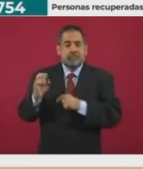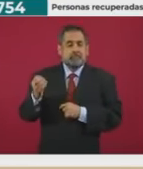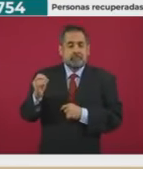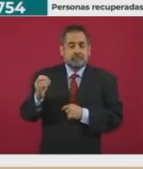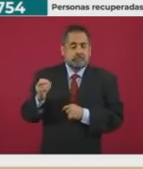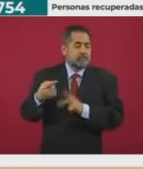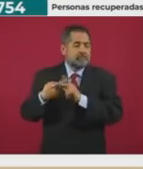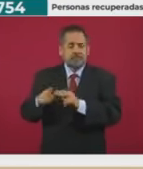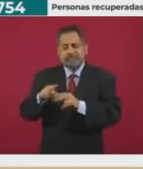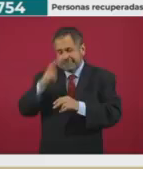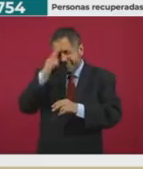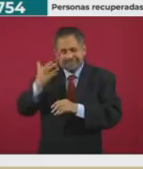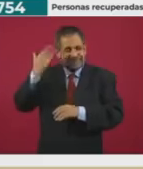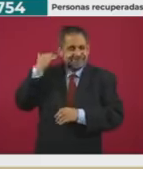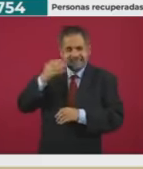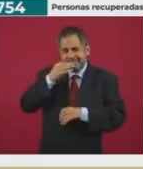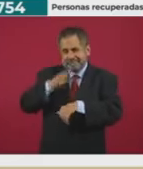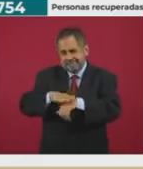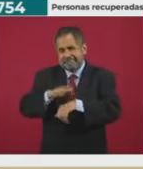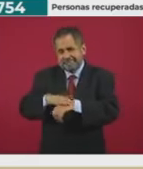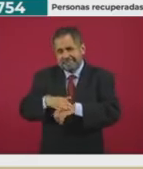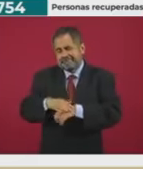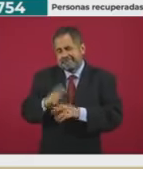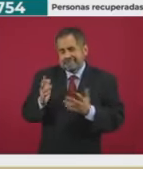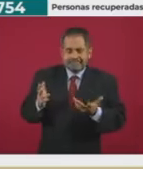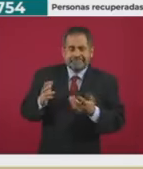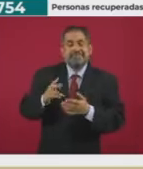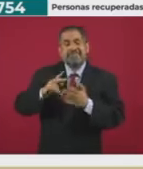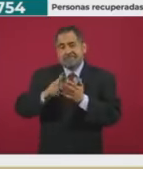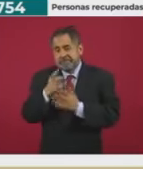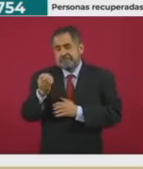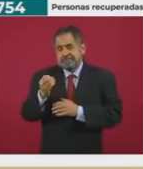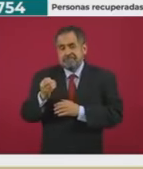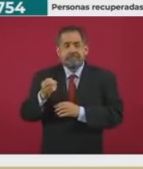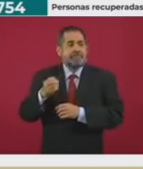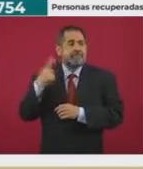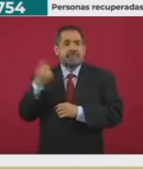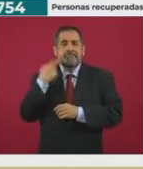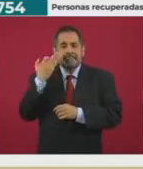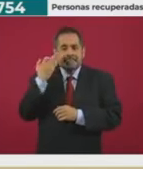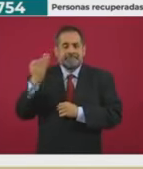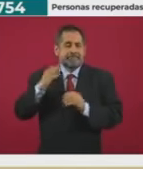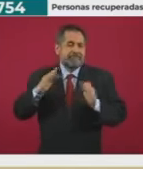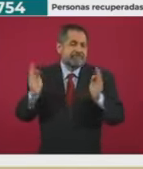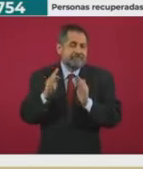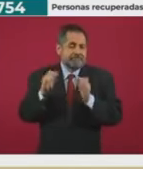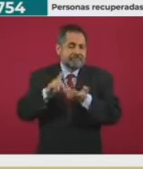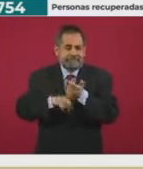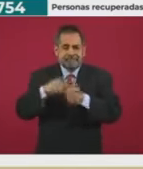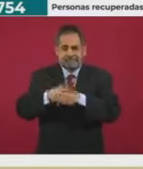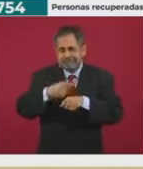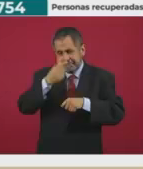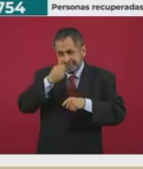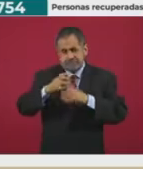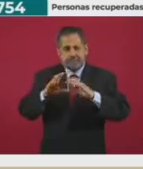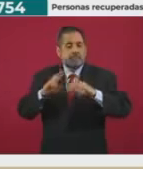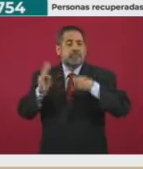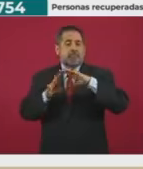octubre, tal como lo habíamos previsto desde marzo, tendríamos la temporada de las infecciones respiratorias en el hemisferio